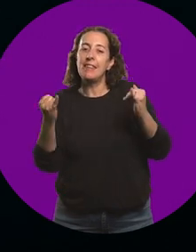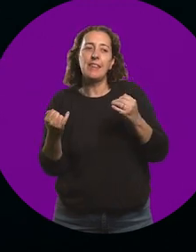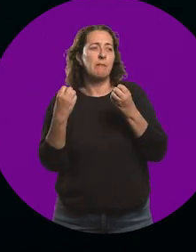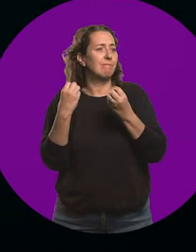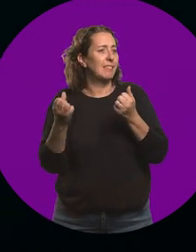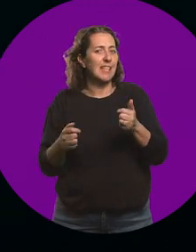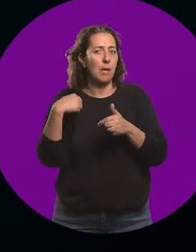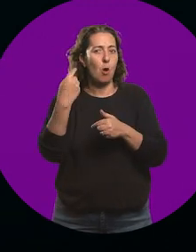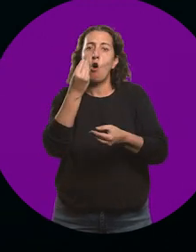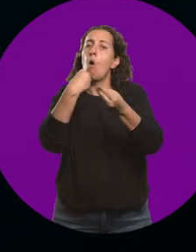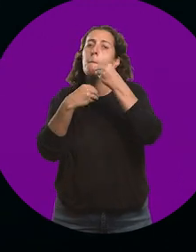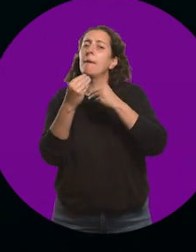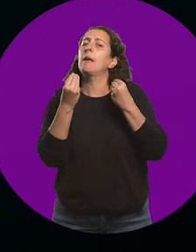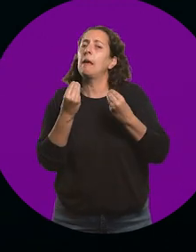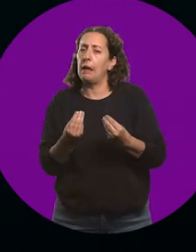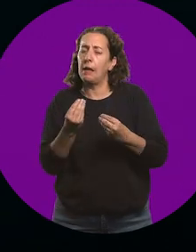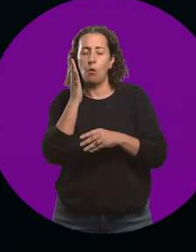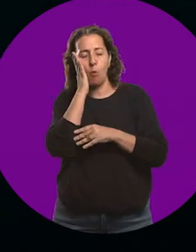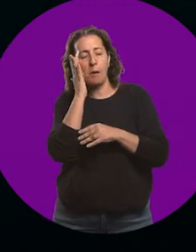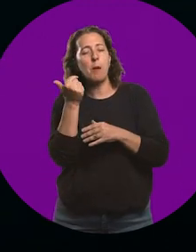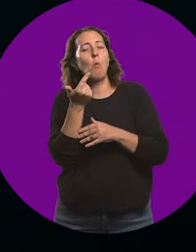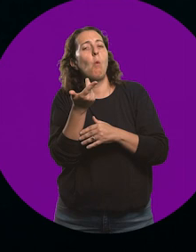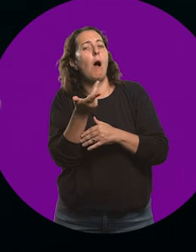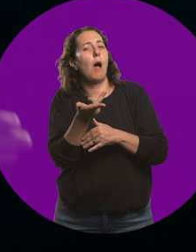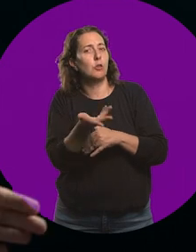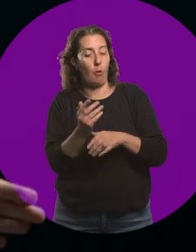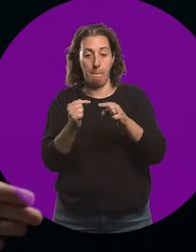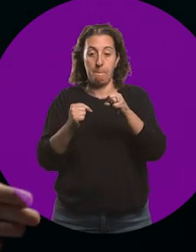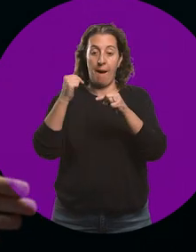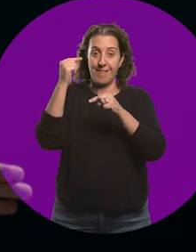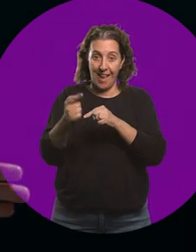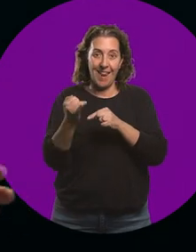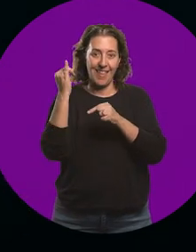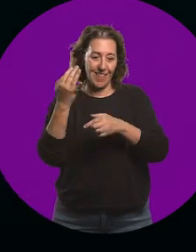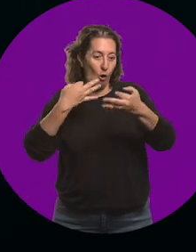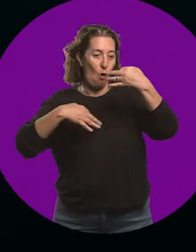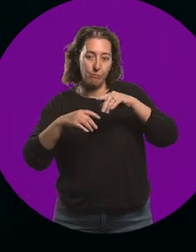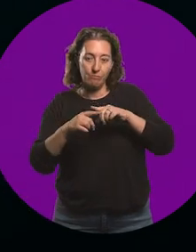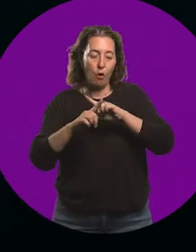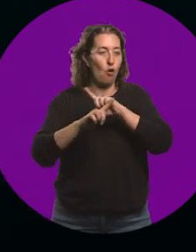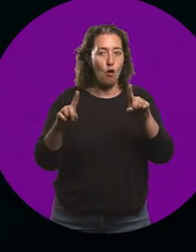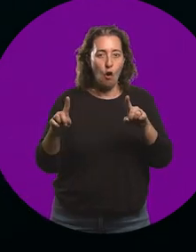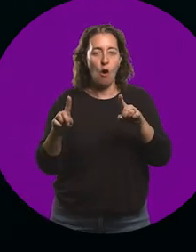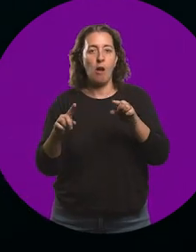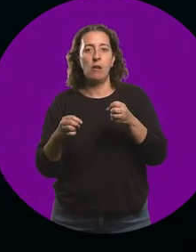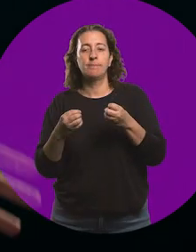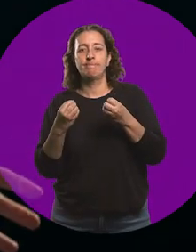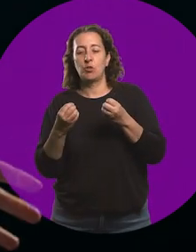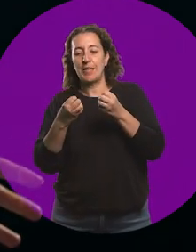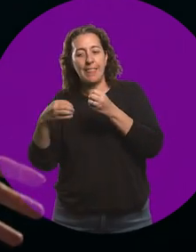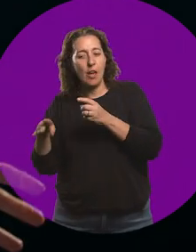qué comes, cuánto dormís, tengo función mañana, no tengo función mañana, dejo de lado algunas cosas